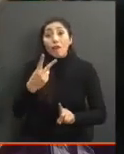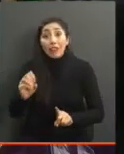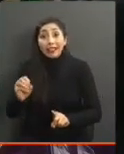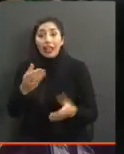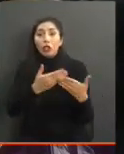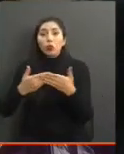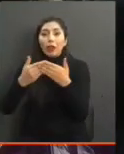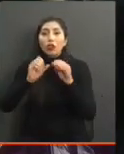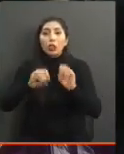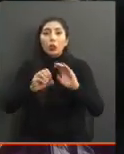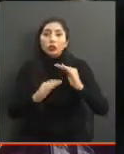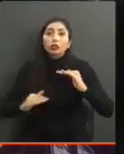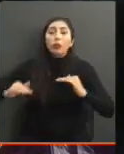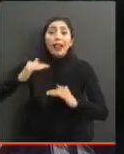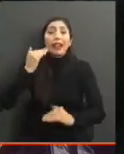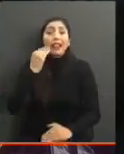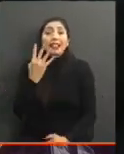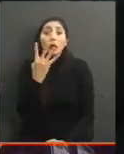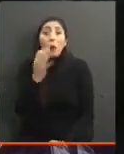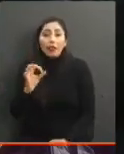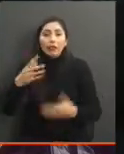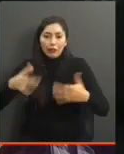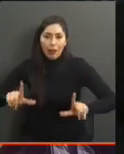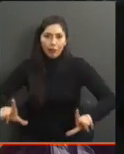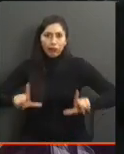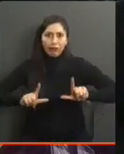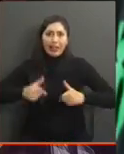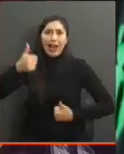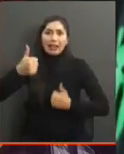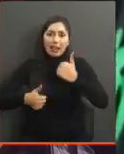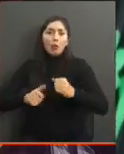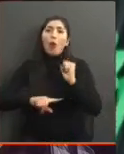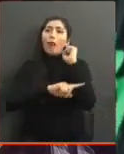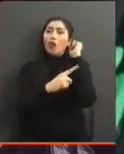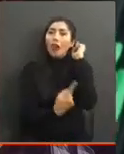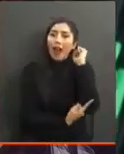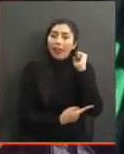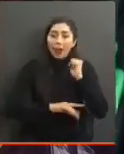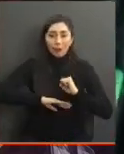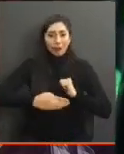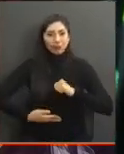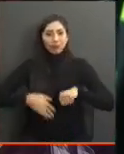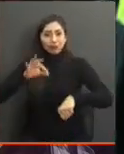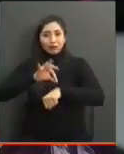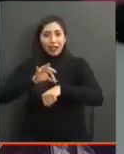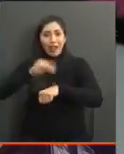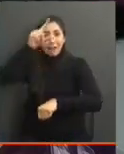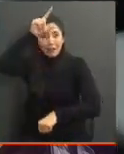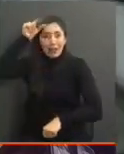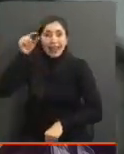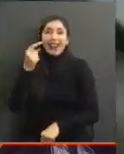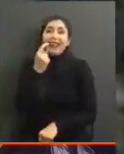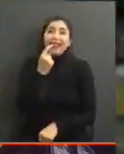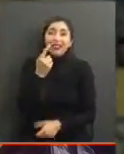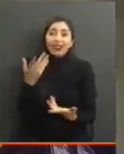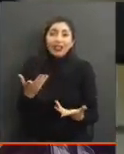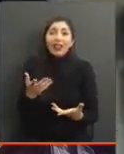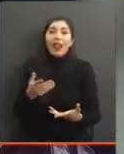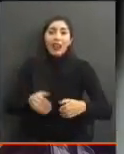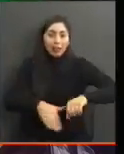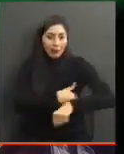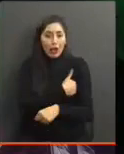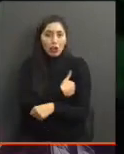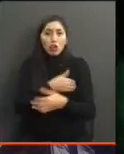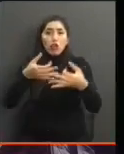superiores y casi 40 titulados en carreras como Derecho, Obstetricia, Enfermería, Odontología, Trabajo Social,